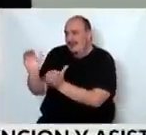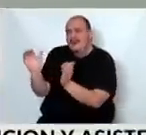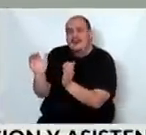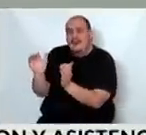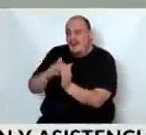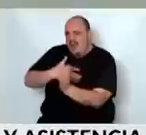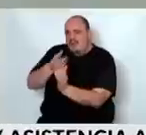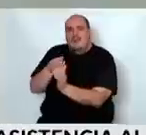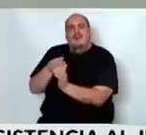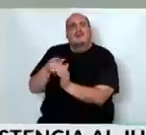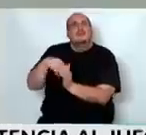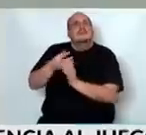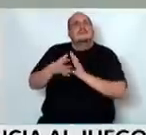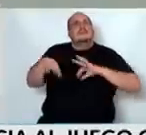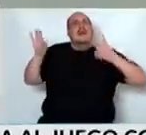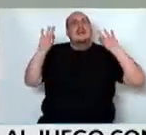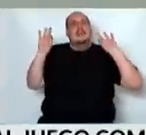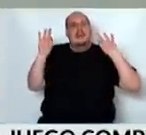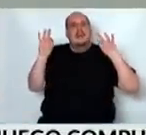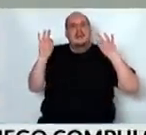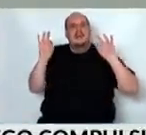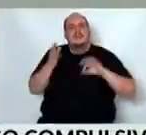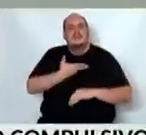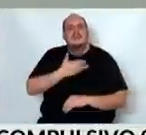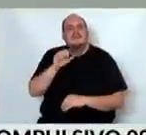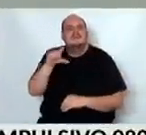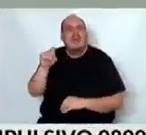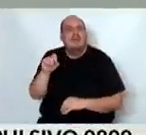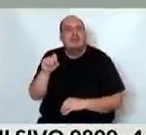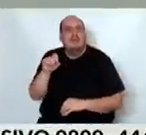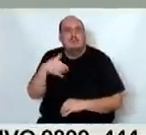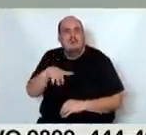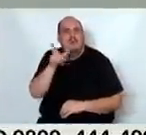hijo lo rescató. Sí. Y Franco no se enteró.